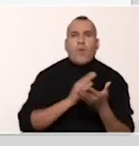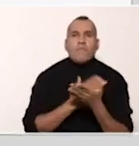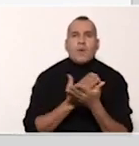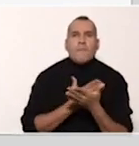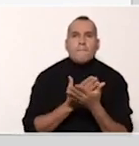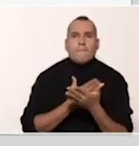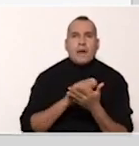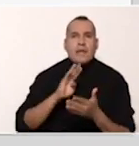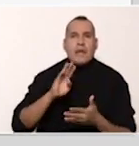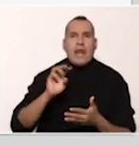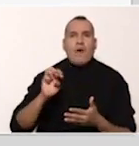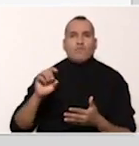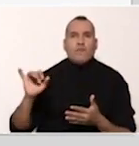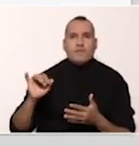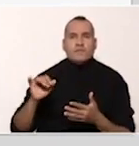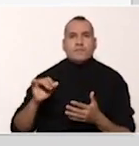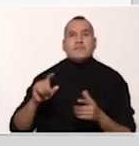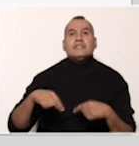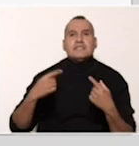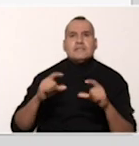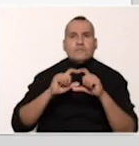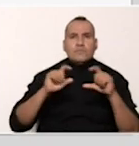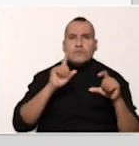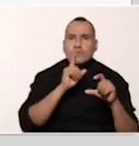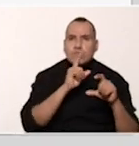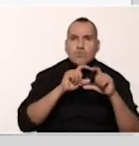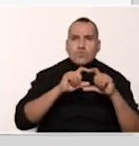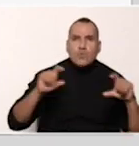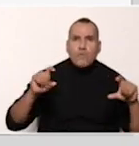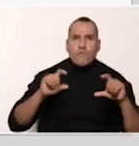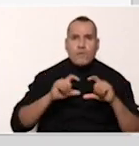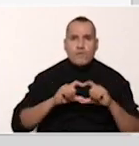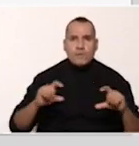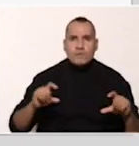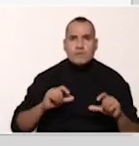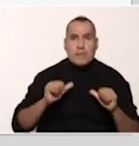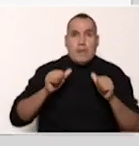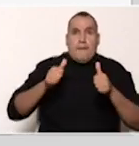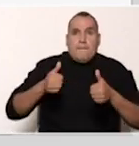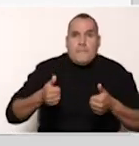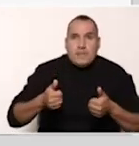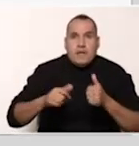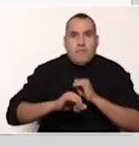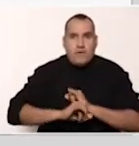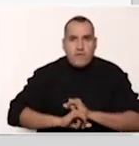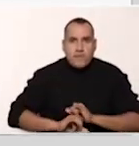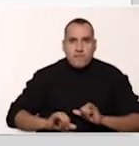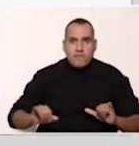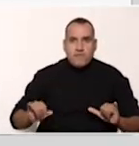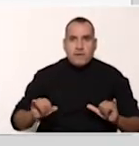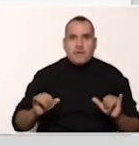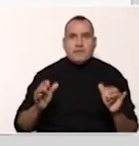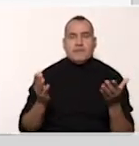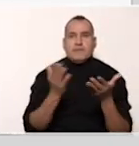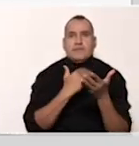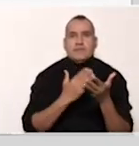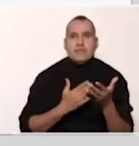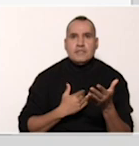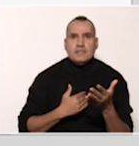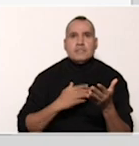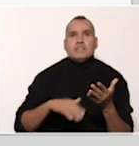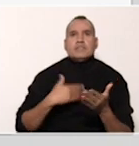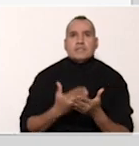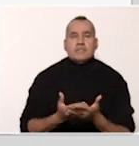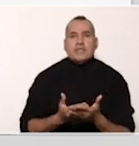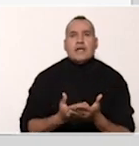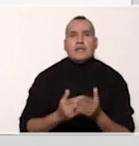caso. Posteriormente, las etiquetas body, que indican el inicio y el fin del cuerpo de mi página, y finalmente la etiqueta